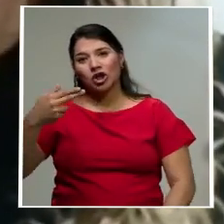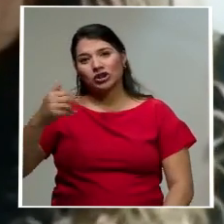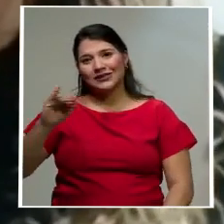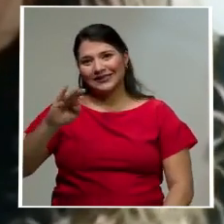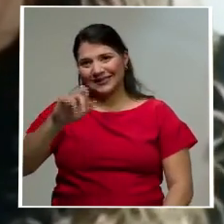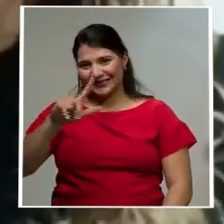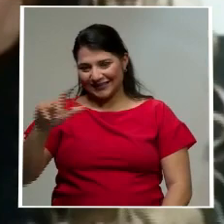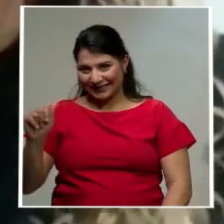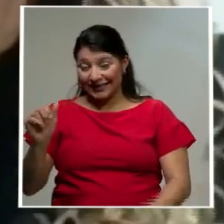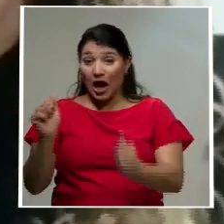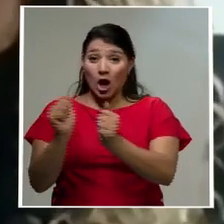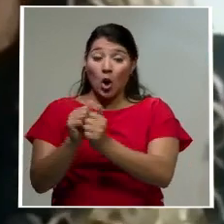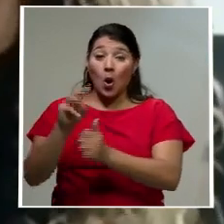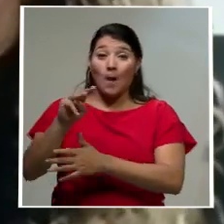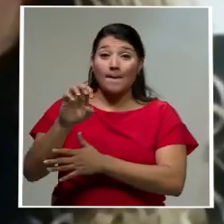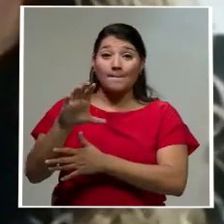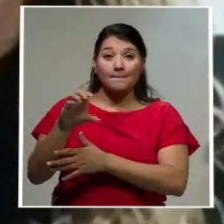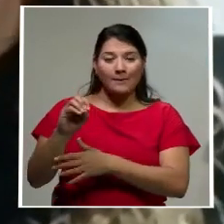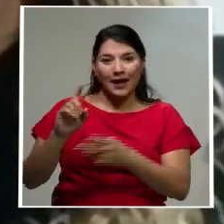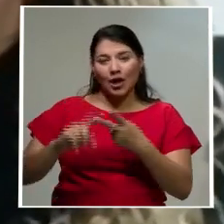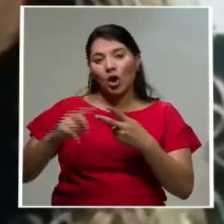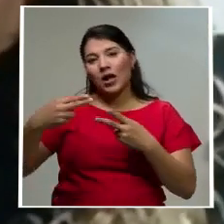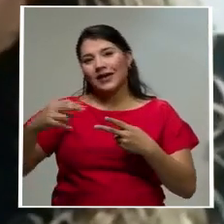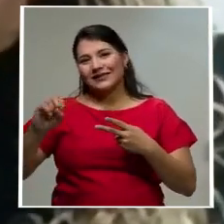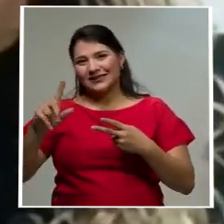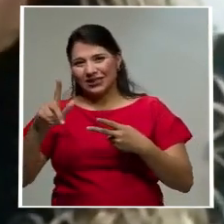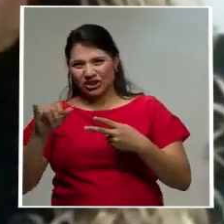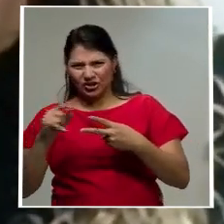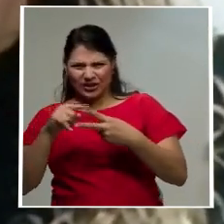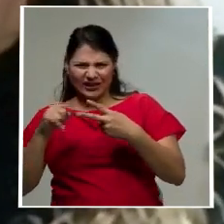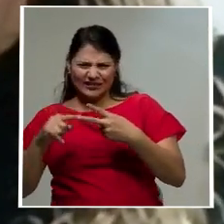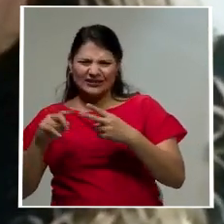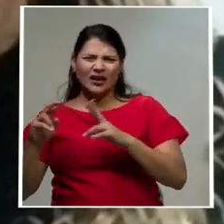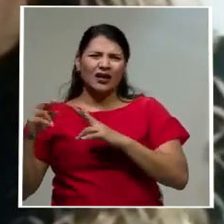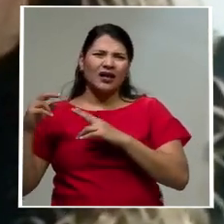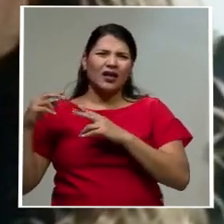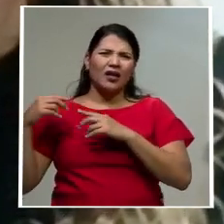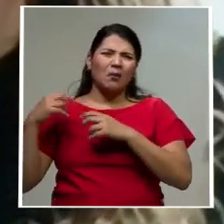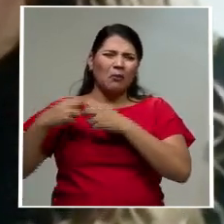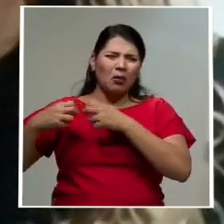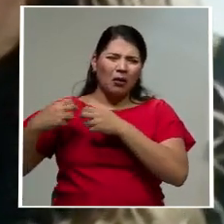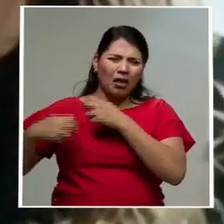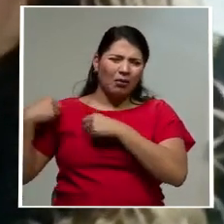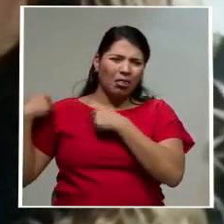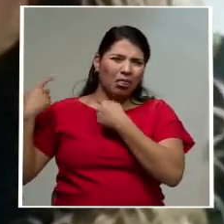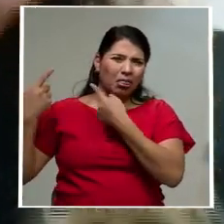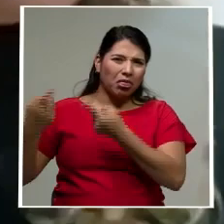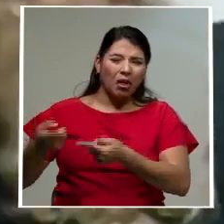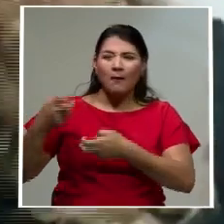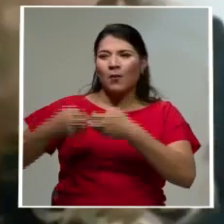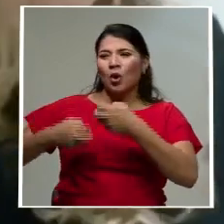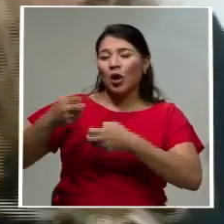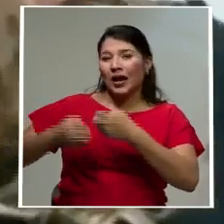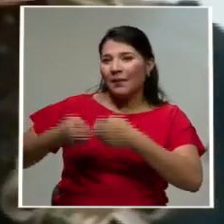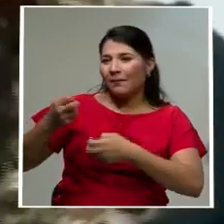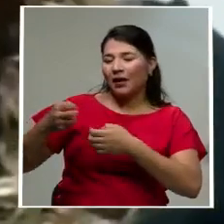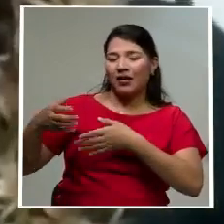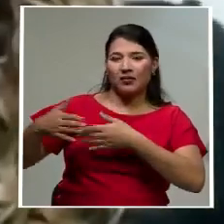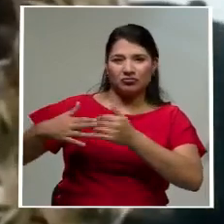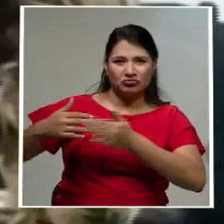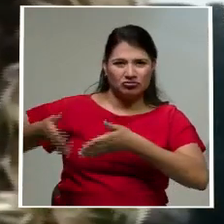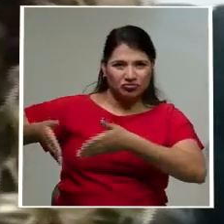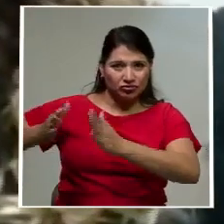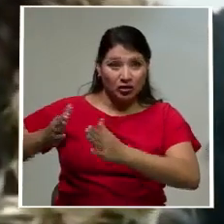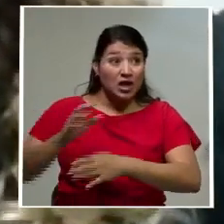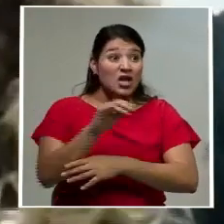CONAVI? Son temas que suenan y suenan y suenan durante años, una y otra vez. El tema de la infraestructura educativa viene desde